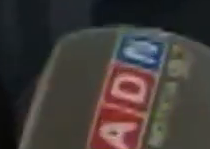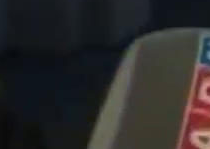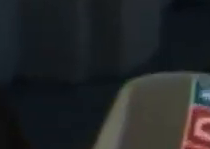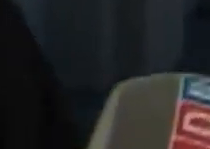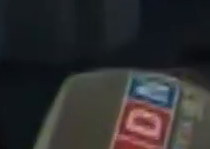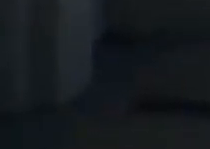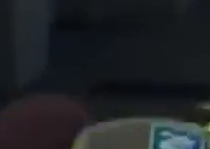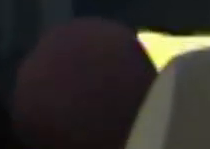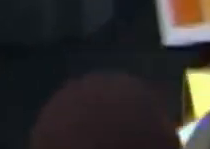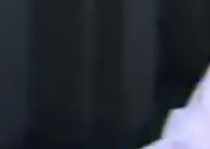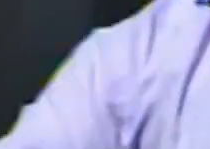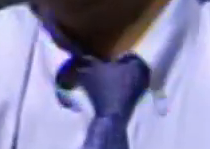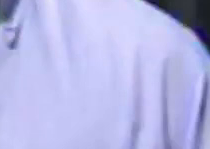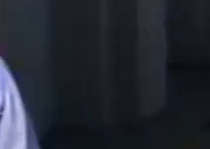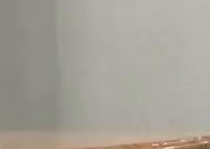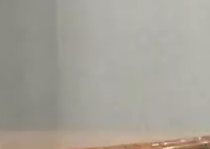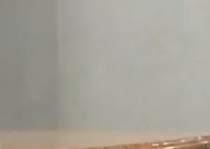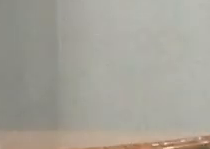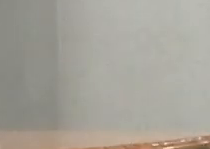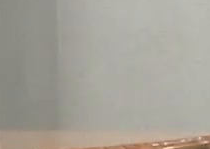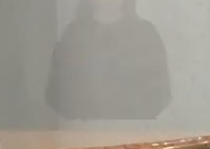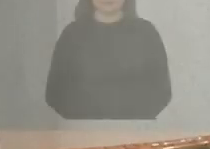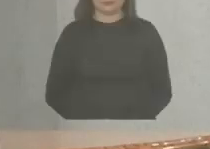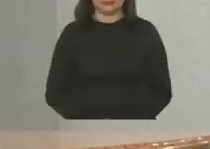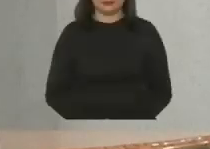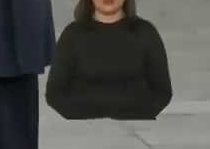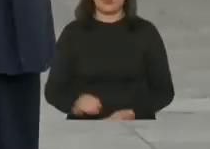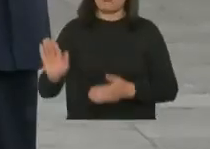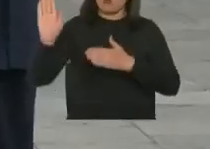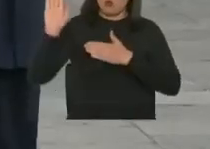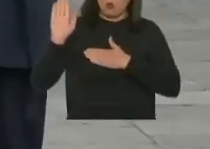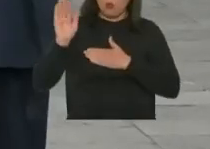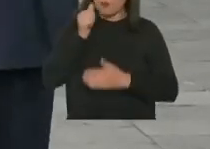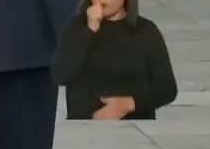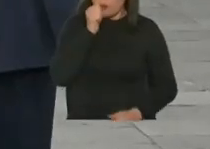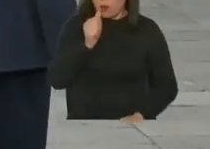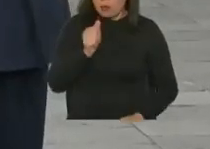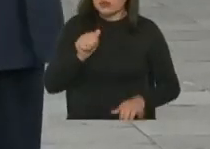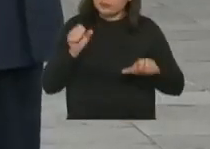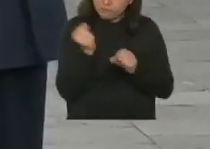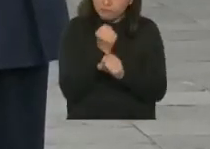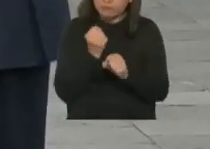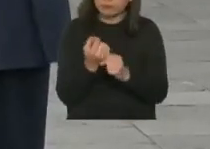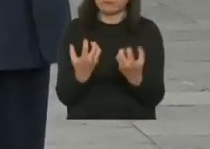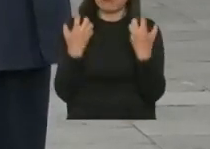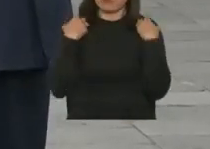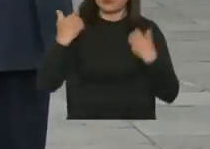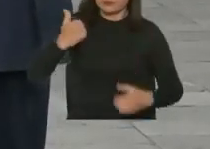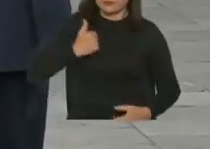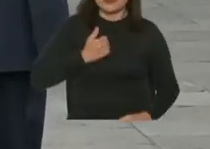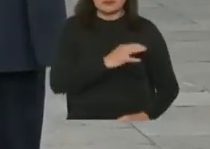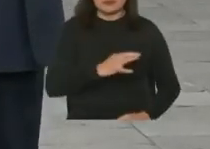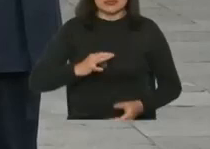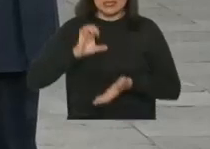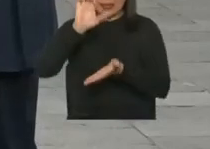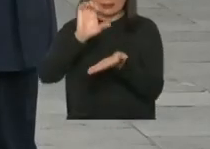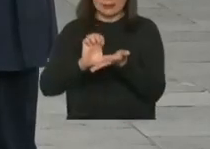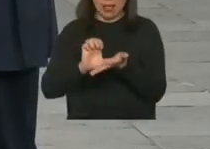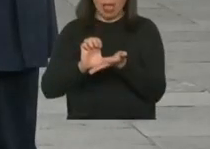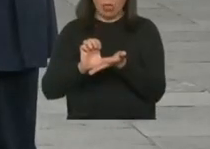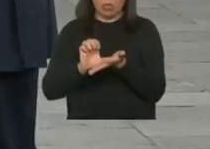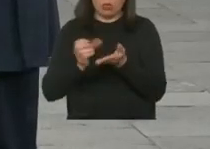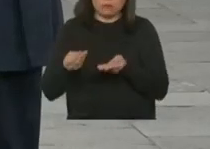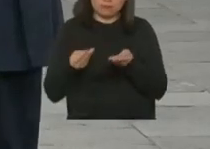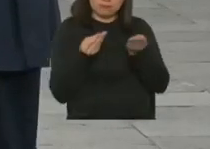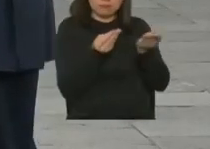gobierno durante el gobierno de la expresidenta Michelle Bachelet. El senador Álvaro Elizalde entonces va a tener que renunciar formalmente a la Cámara